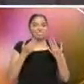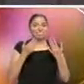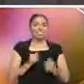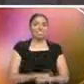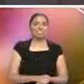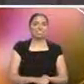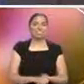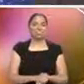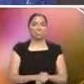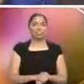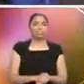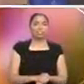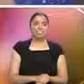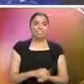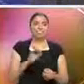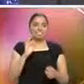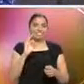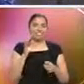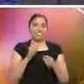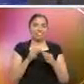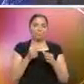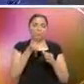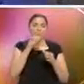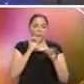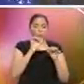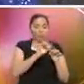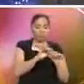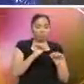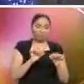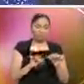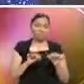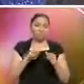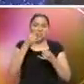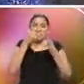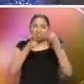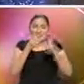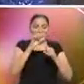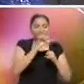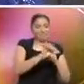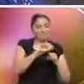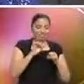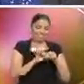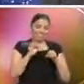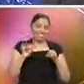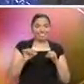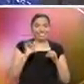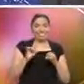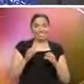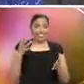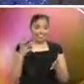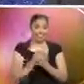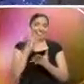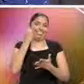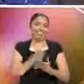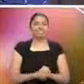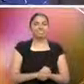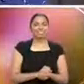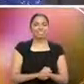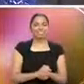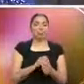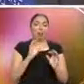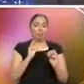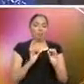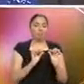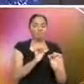se pueden utilizar las semillitas. Dale, también. Oye. No, hombre, el super tip está bueno. Claro. De